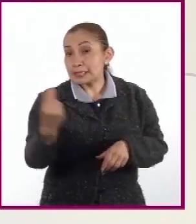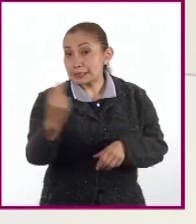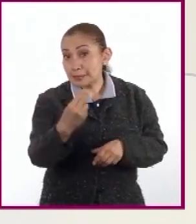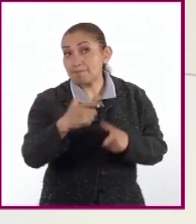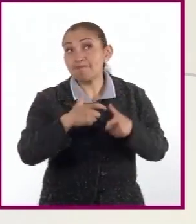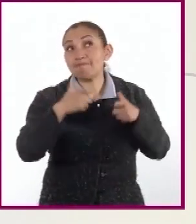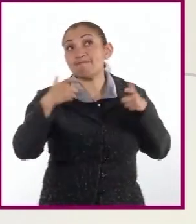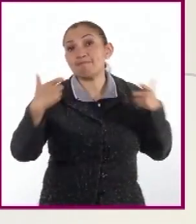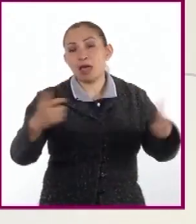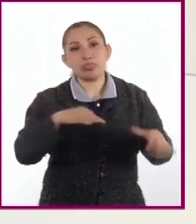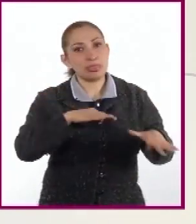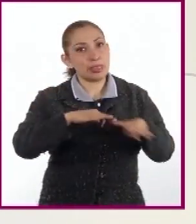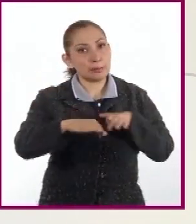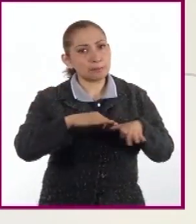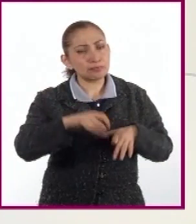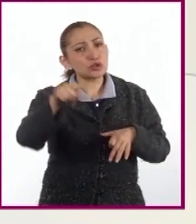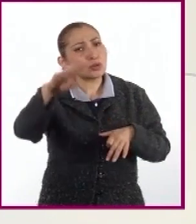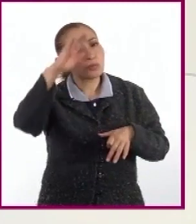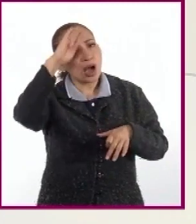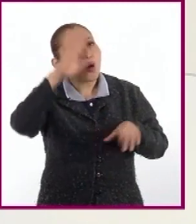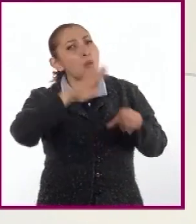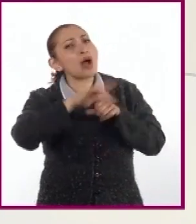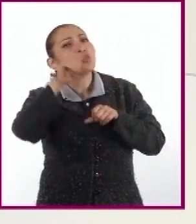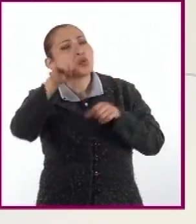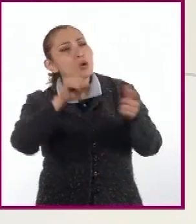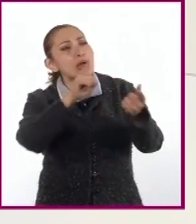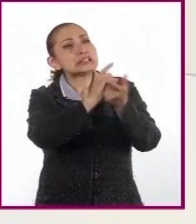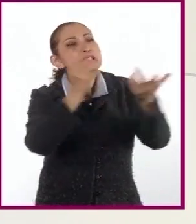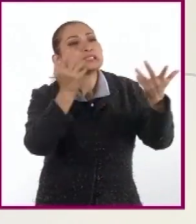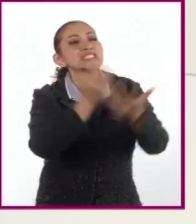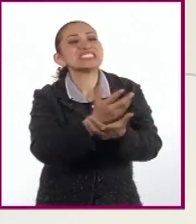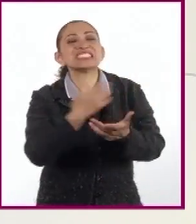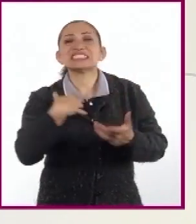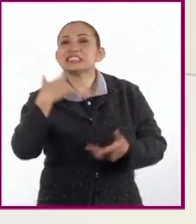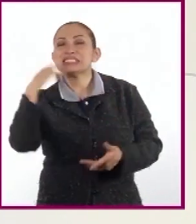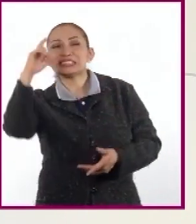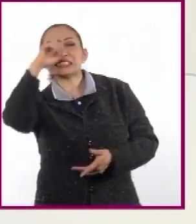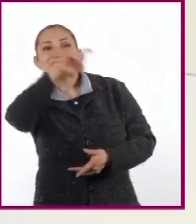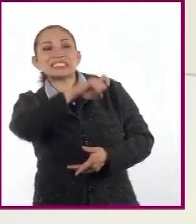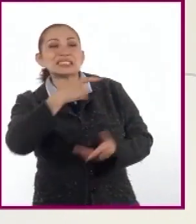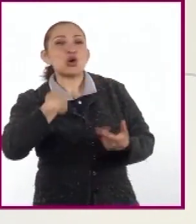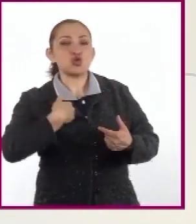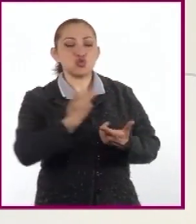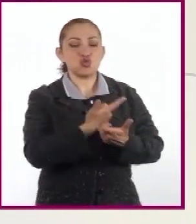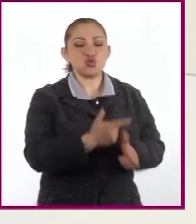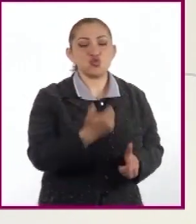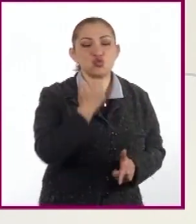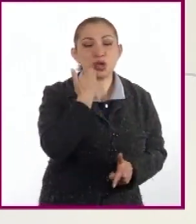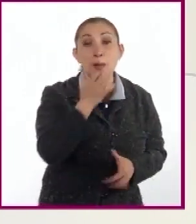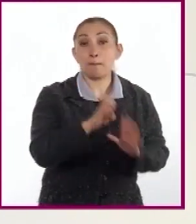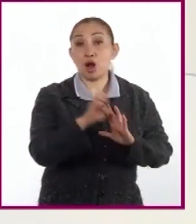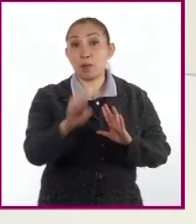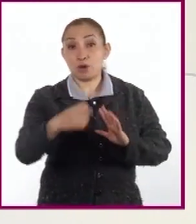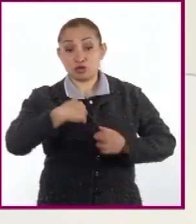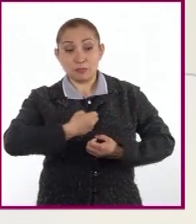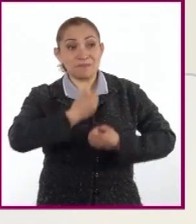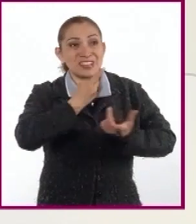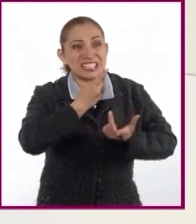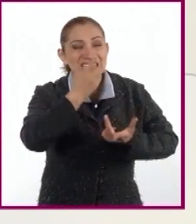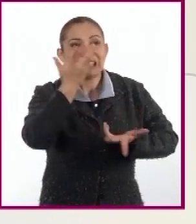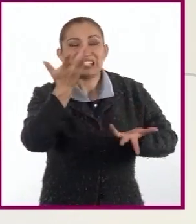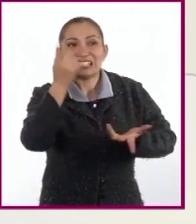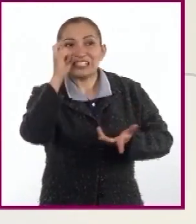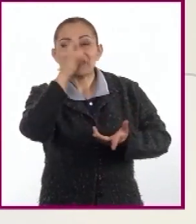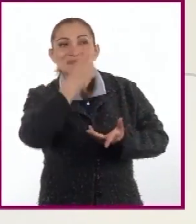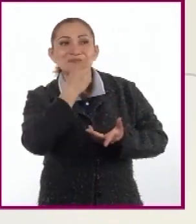esfuerzo. ¿Han pensado qué desafíos han enfrentado al ejercer sus libertades fundamentales, como la de expresión,